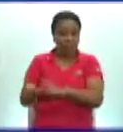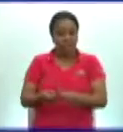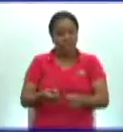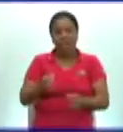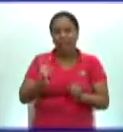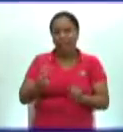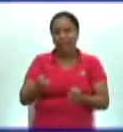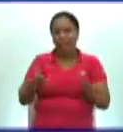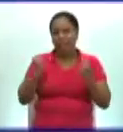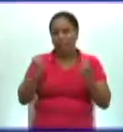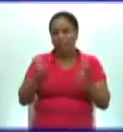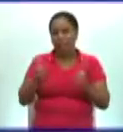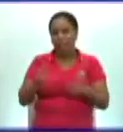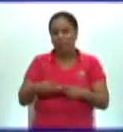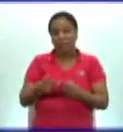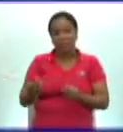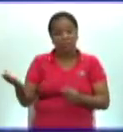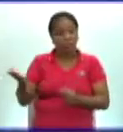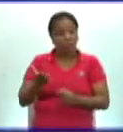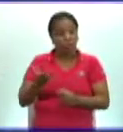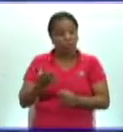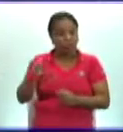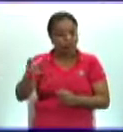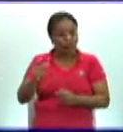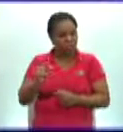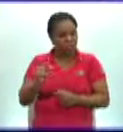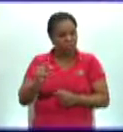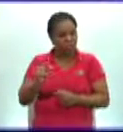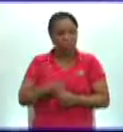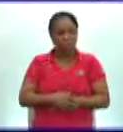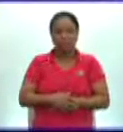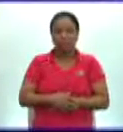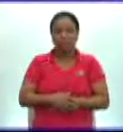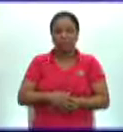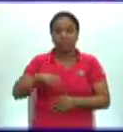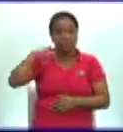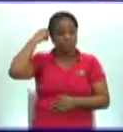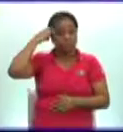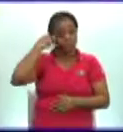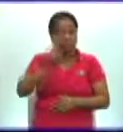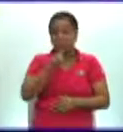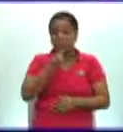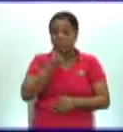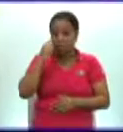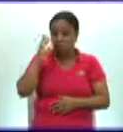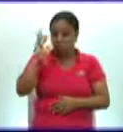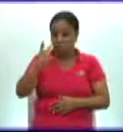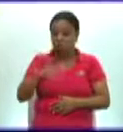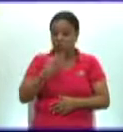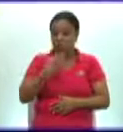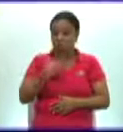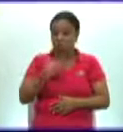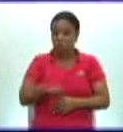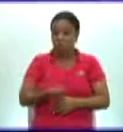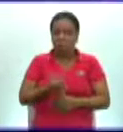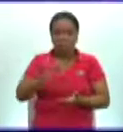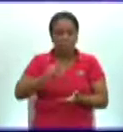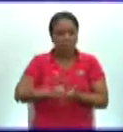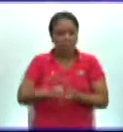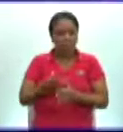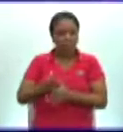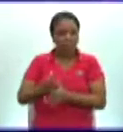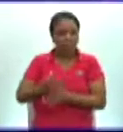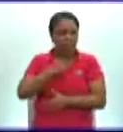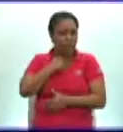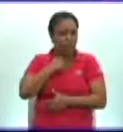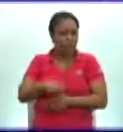golpeada, pero su aceleración disminuirá. En el video pudieron observar cómo les ponen diferentes ejemplos,